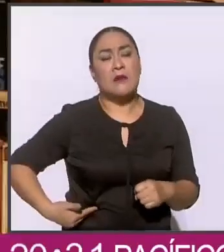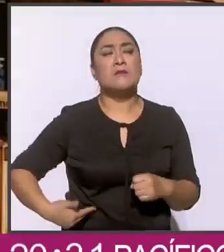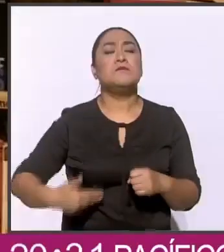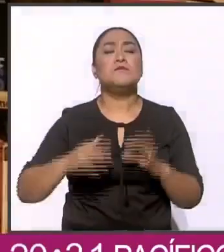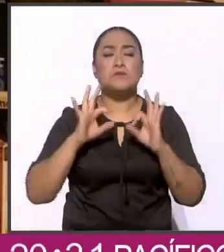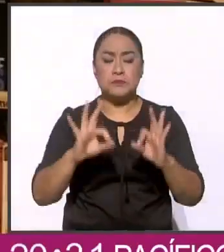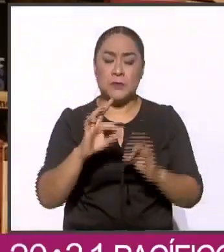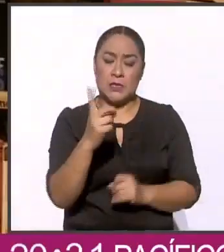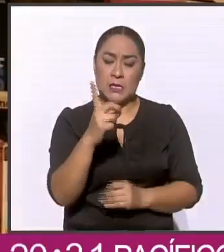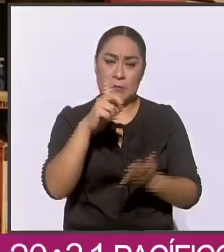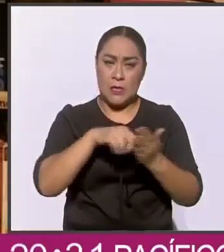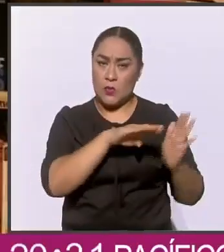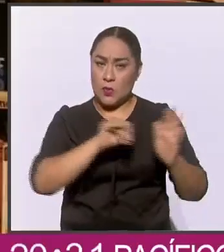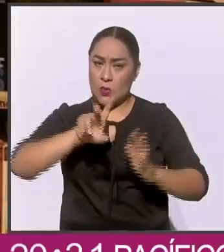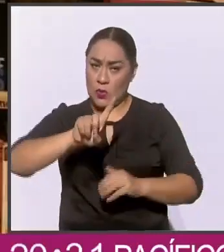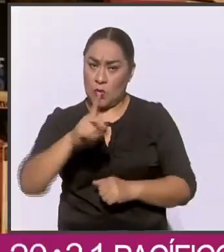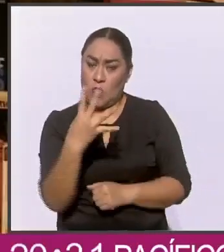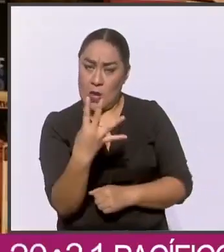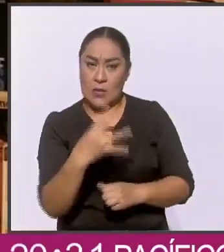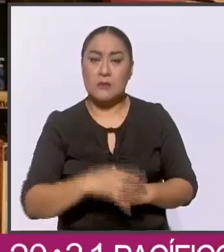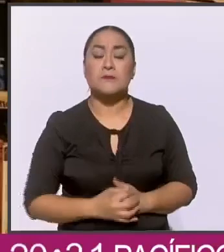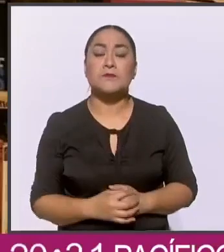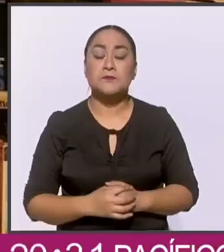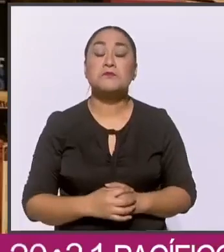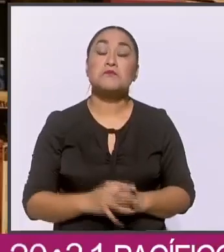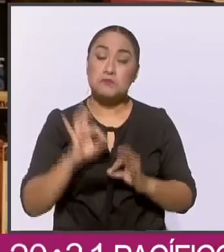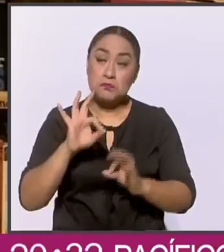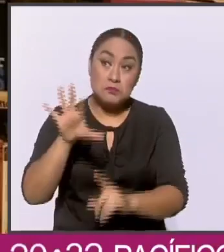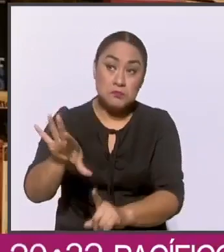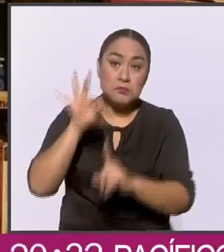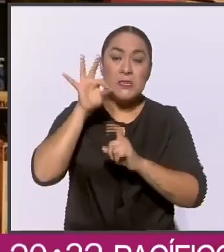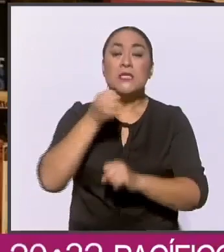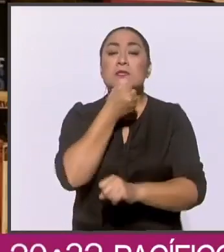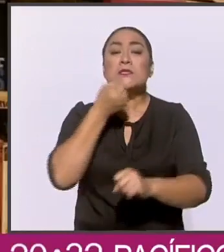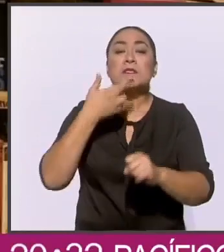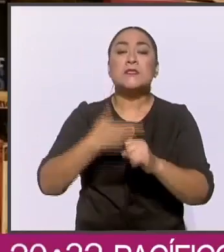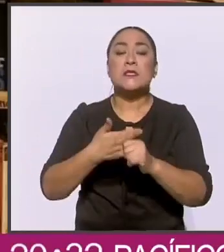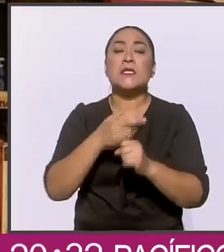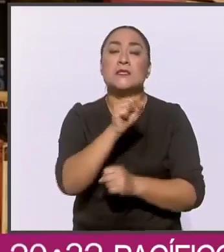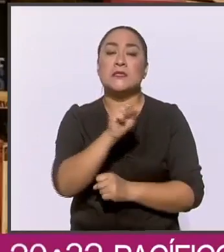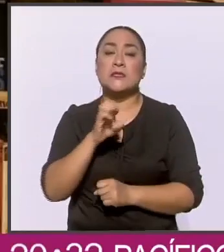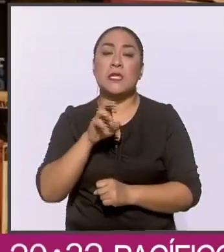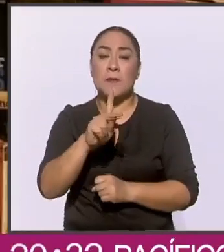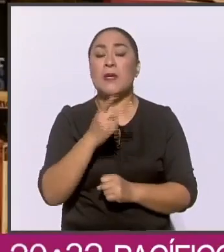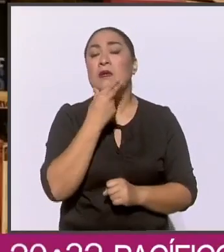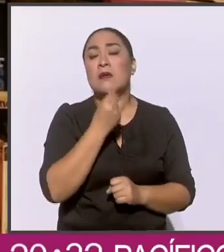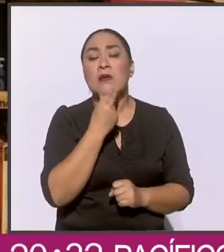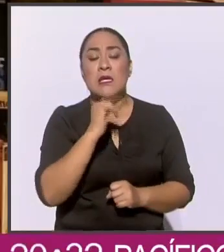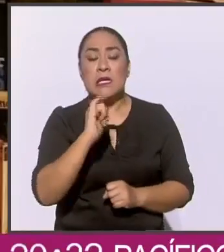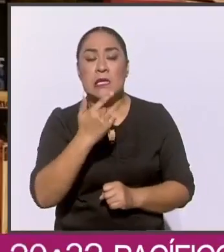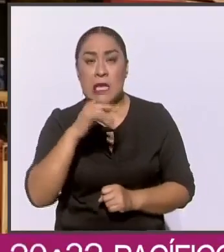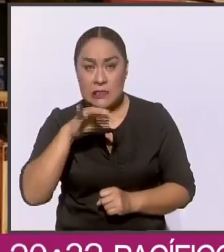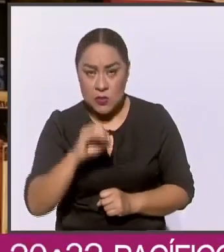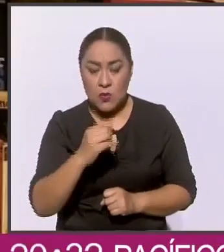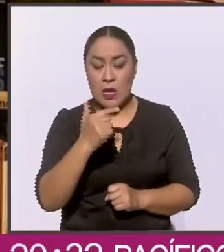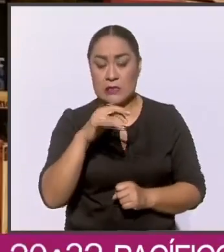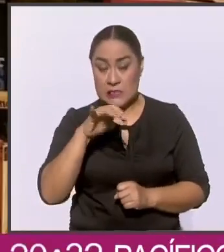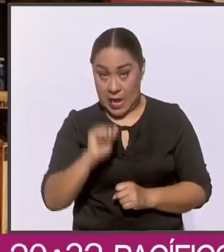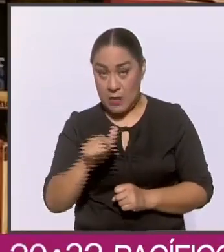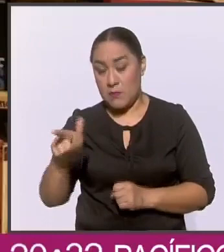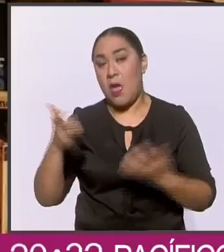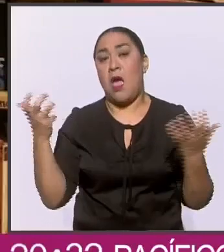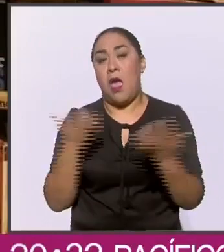diciembre de 1934. Nombró secretario de Educación a Ignacio García Telles, quien